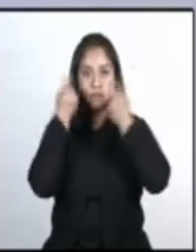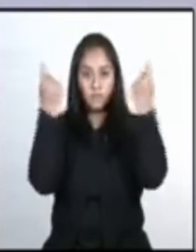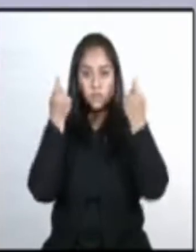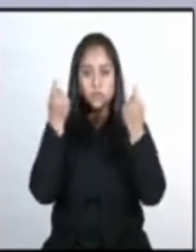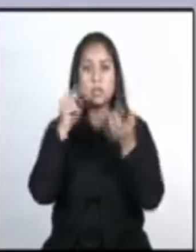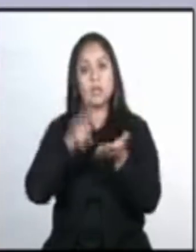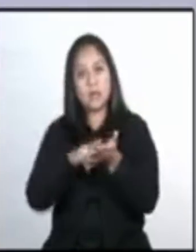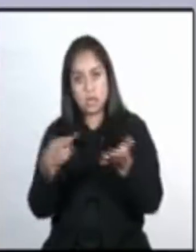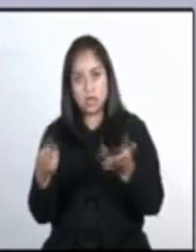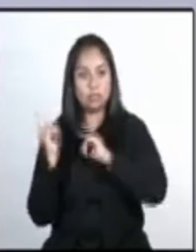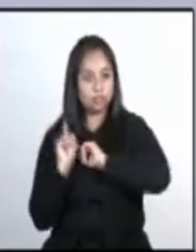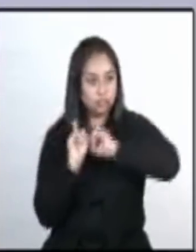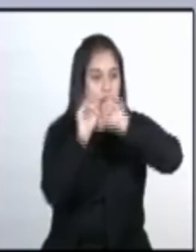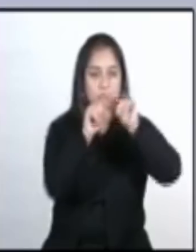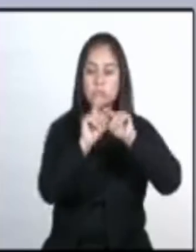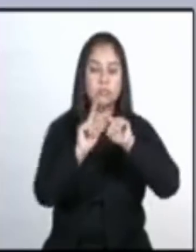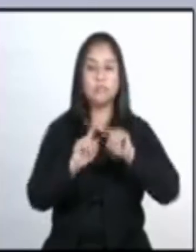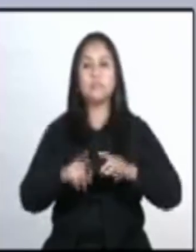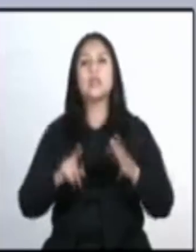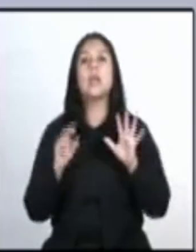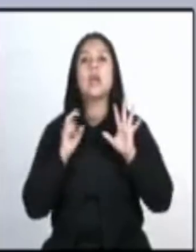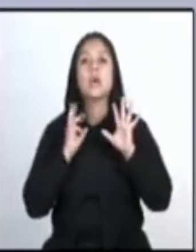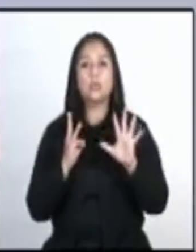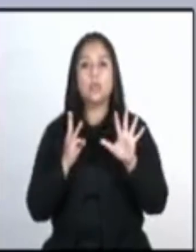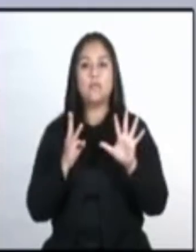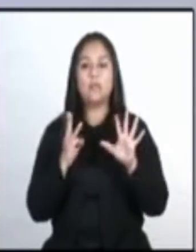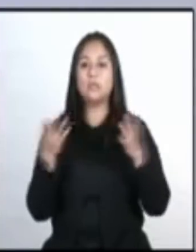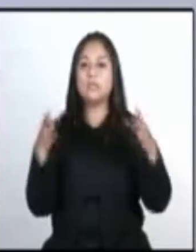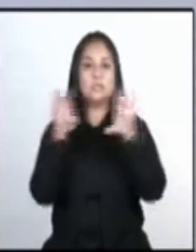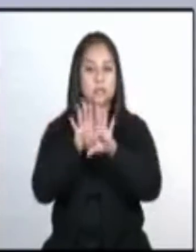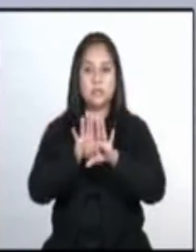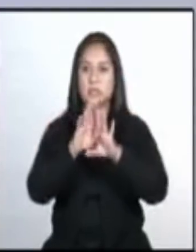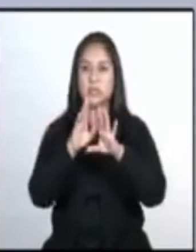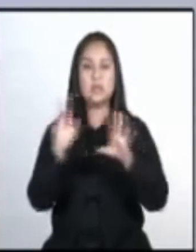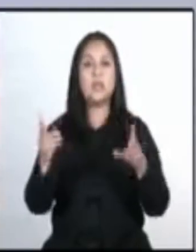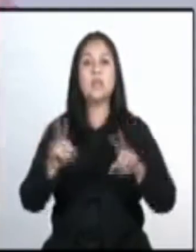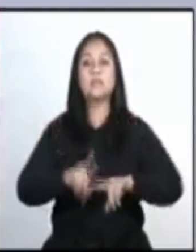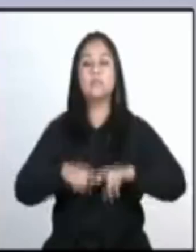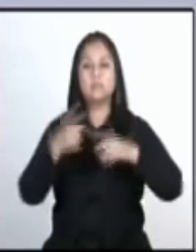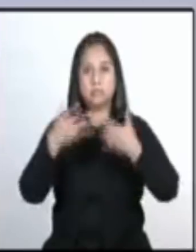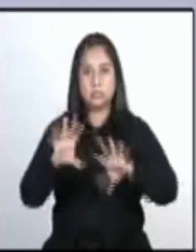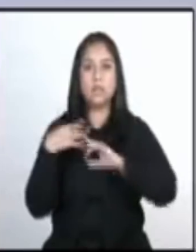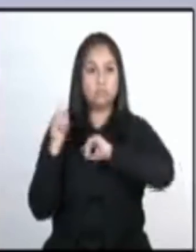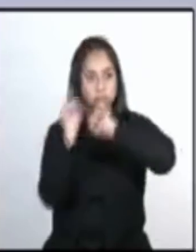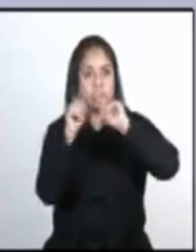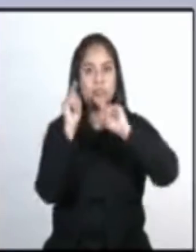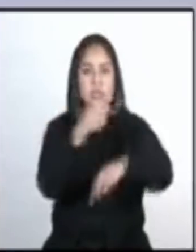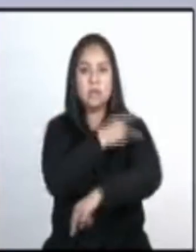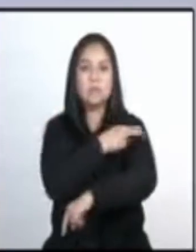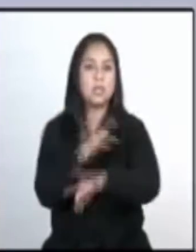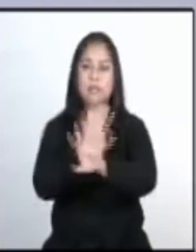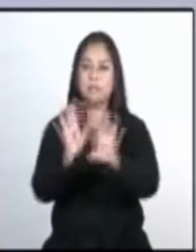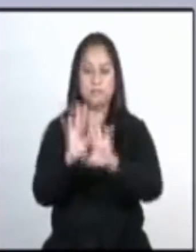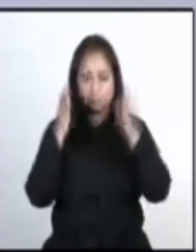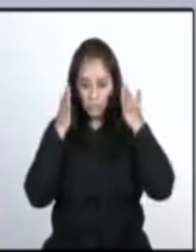religiosas presenciales. Octavo, se cierran las consultas externas de los hospitales para que podamos concentrarnos en la